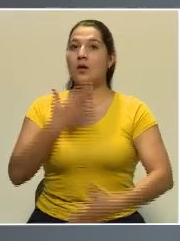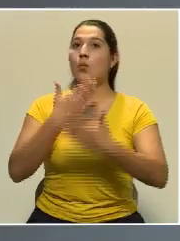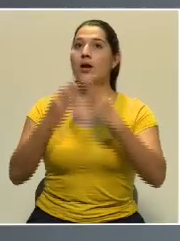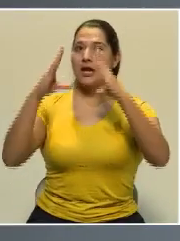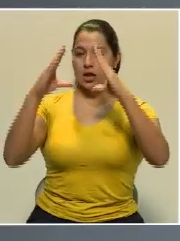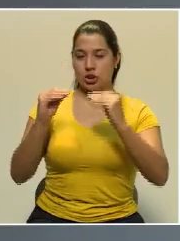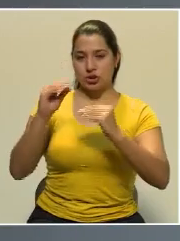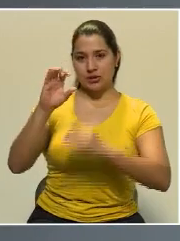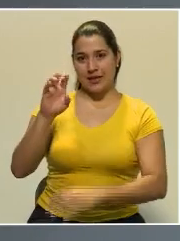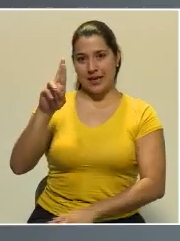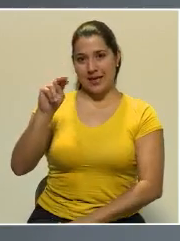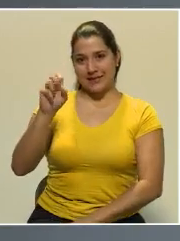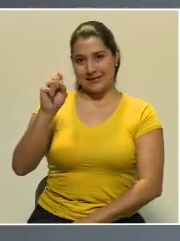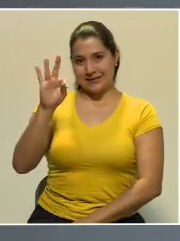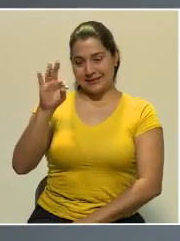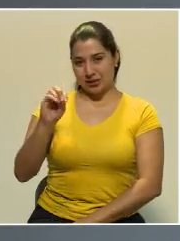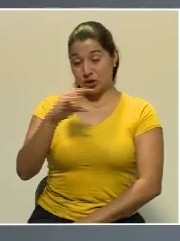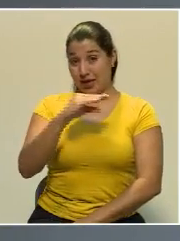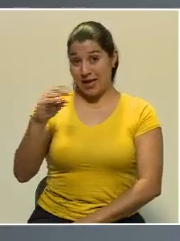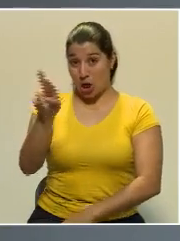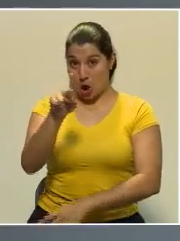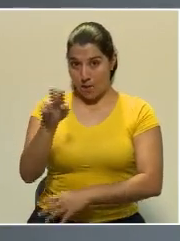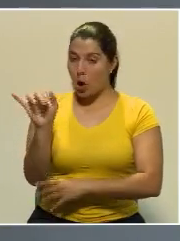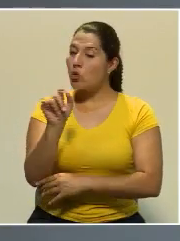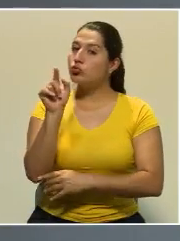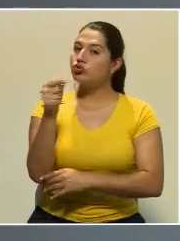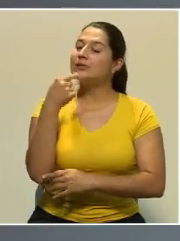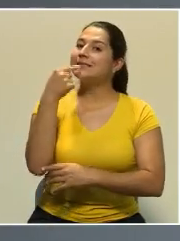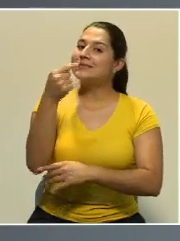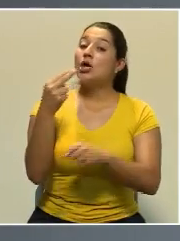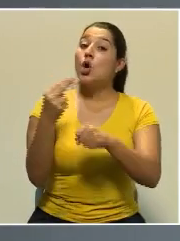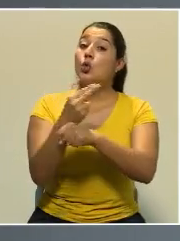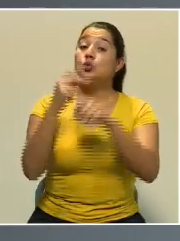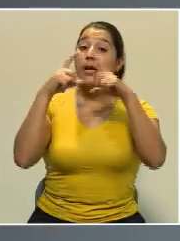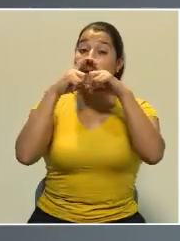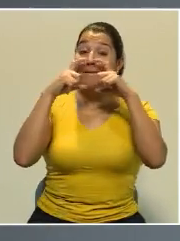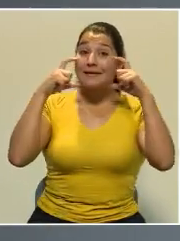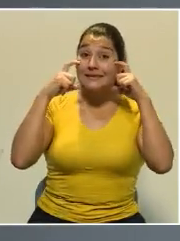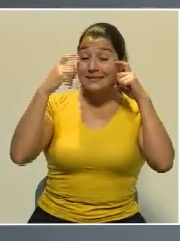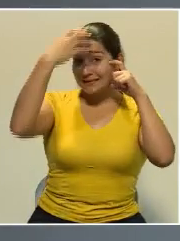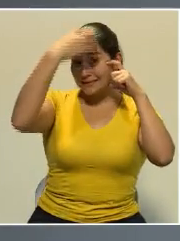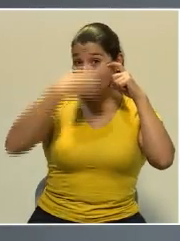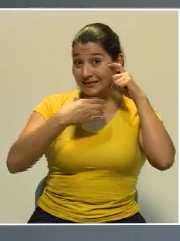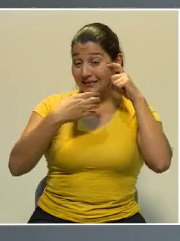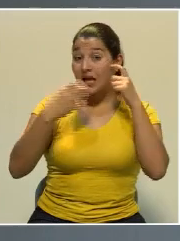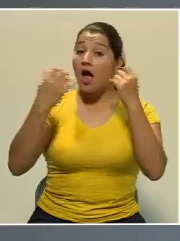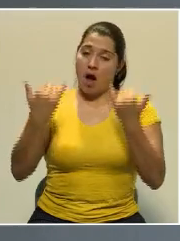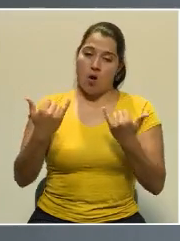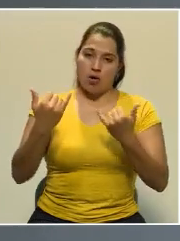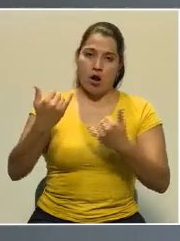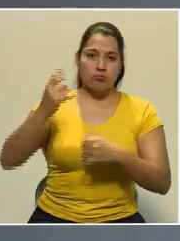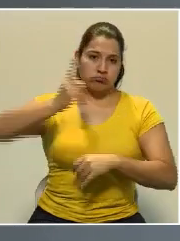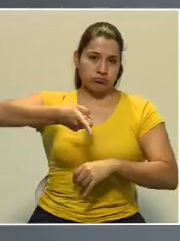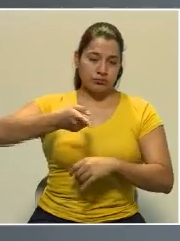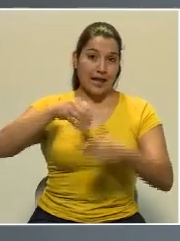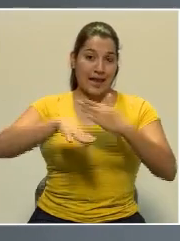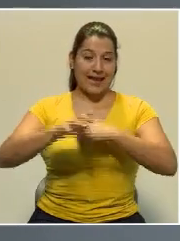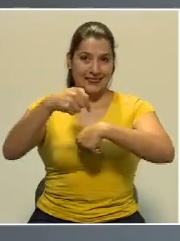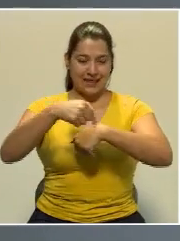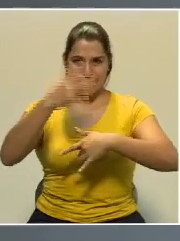Buenas noches, don Ernesto y compañeros. Tal y como usted lo dice, el uso de mascarillas y caretas ha sido obligatorio durante